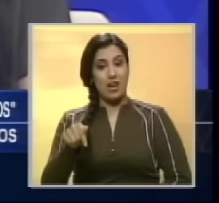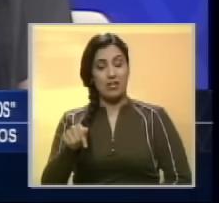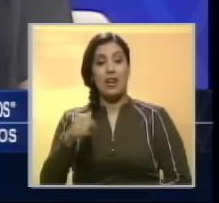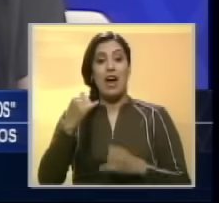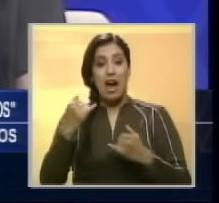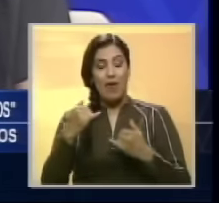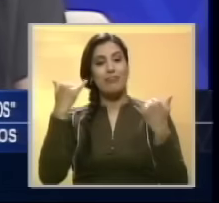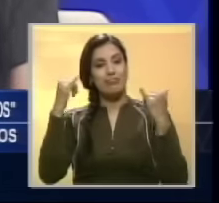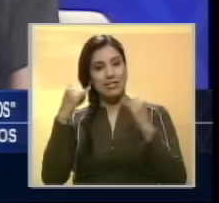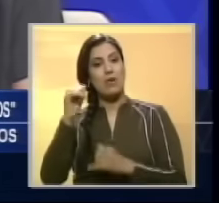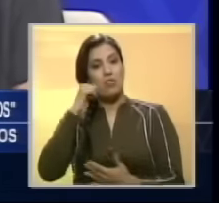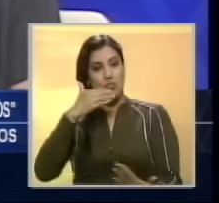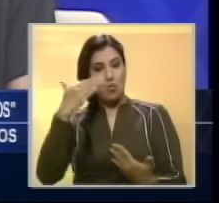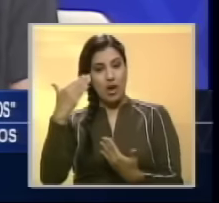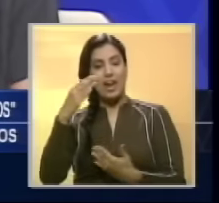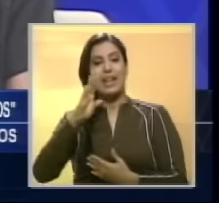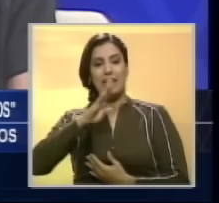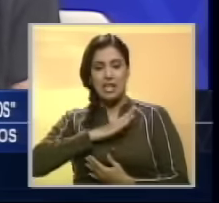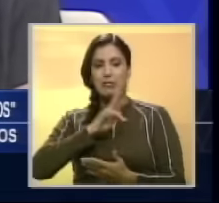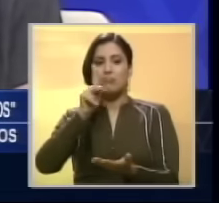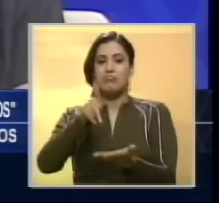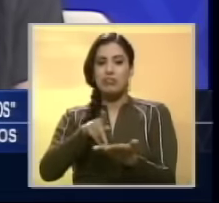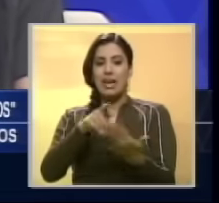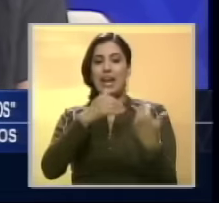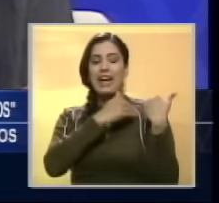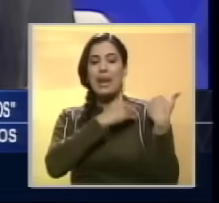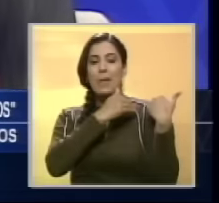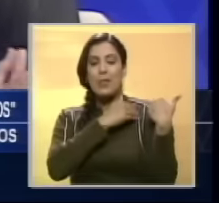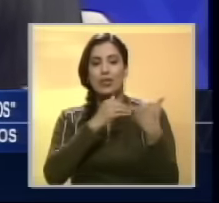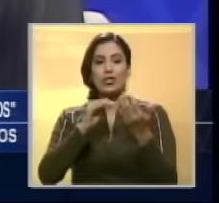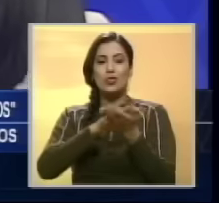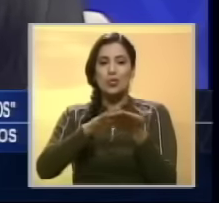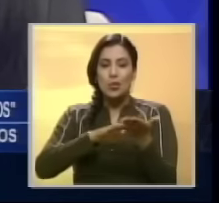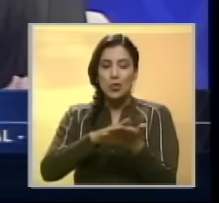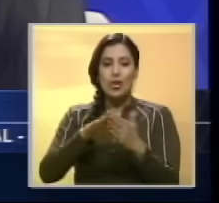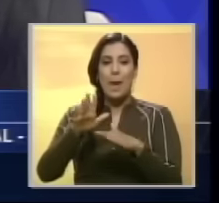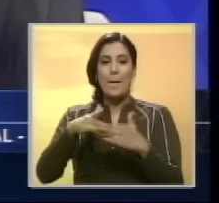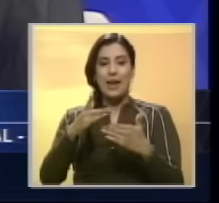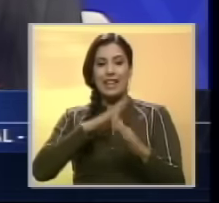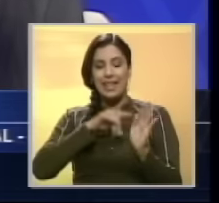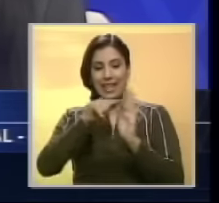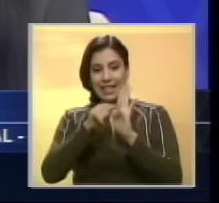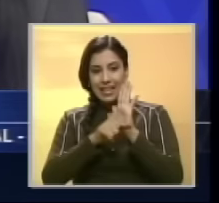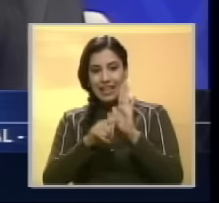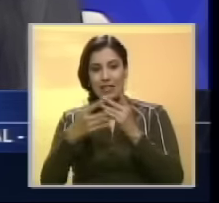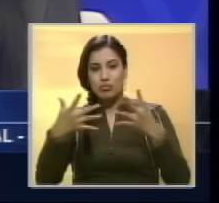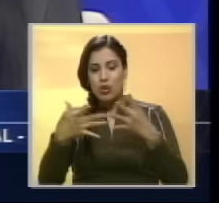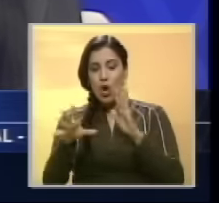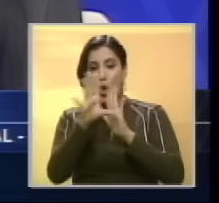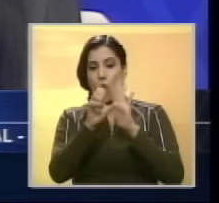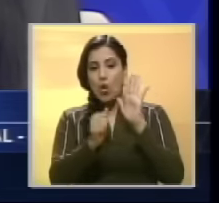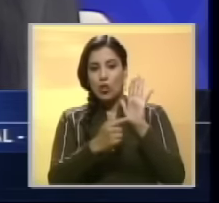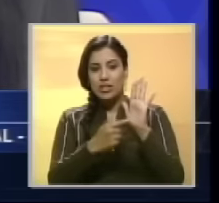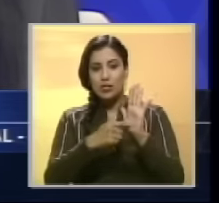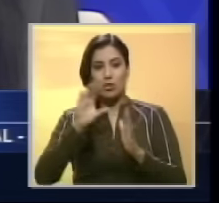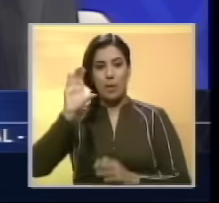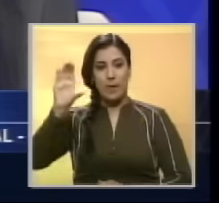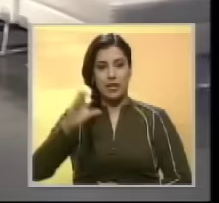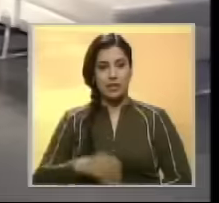celebró que la mandataria Dilma rusf haya asumido la resuelta apegada al texto constitucional de